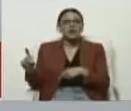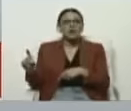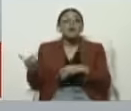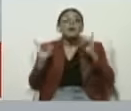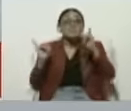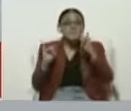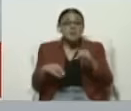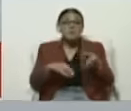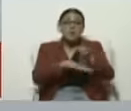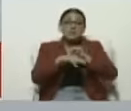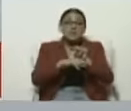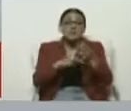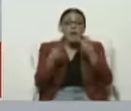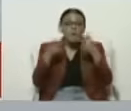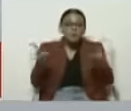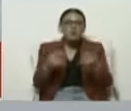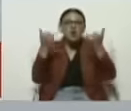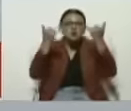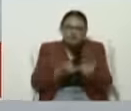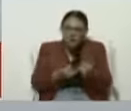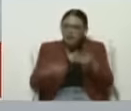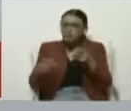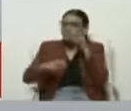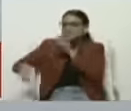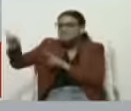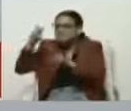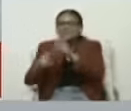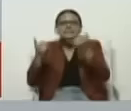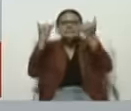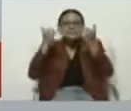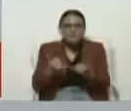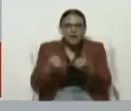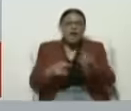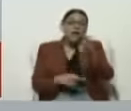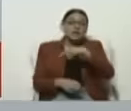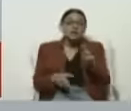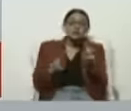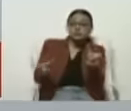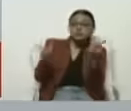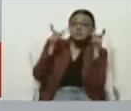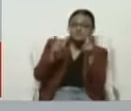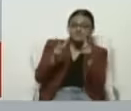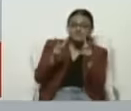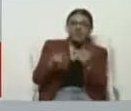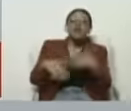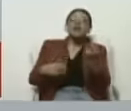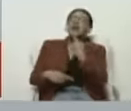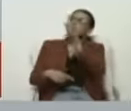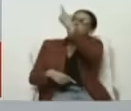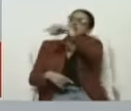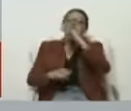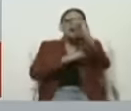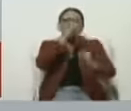Ministerio Público a esa investigación. Y vamos a estar muy atentos de lo que tenga el Centro Carter que decir,